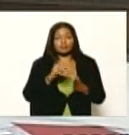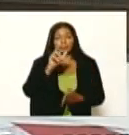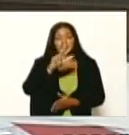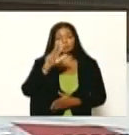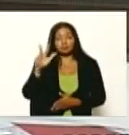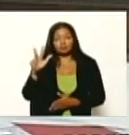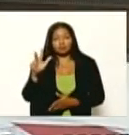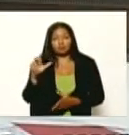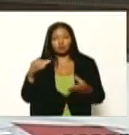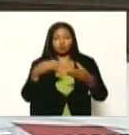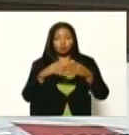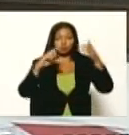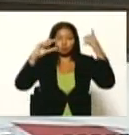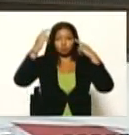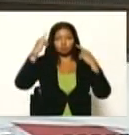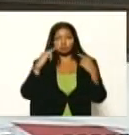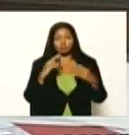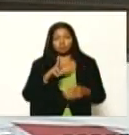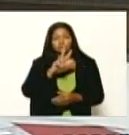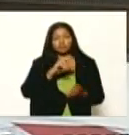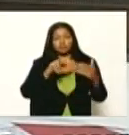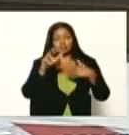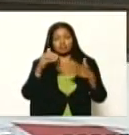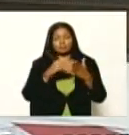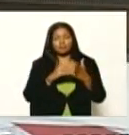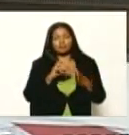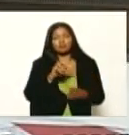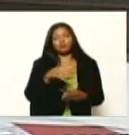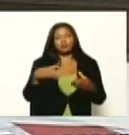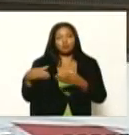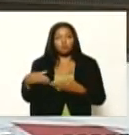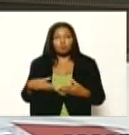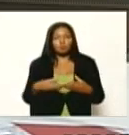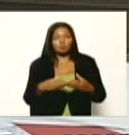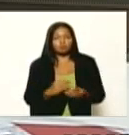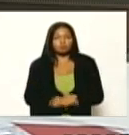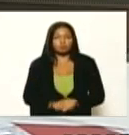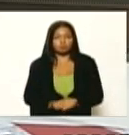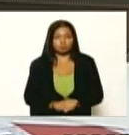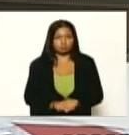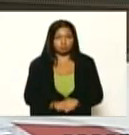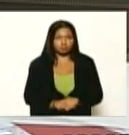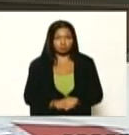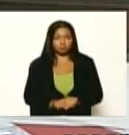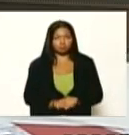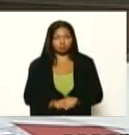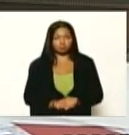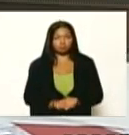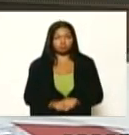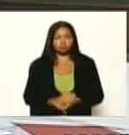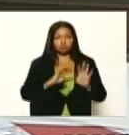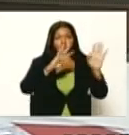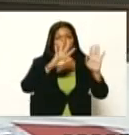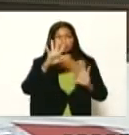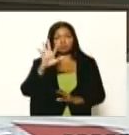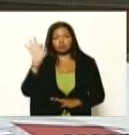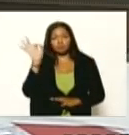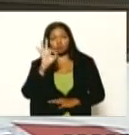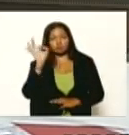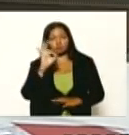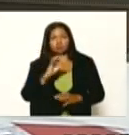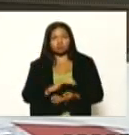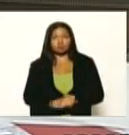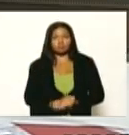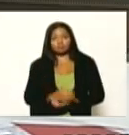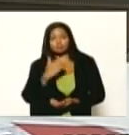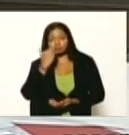13.033 VH. ¿Qué? 13.033 VH. ¿90 y qué? ¿95% de las VH activadas? está